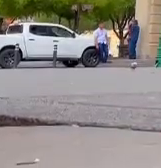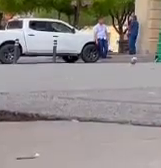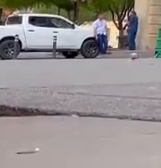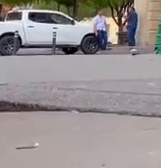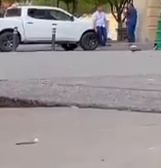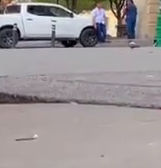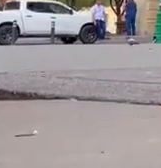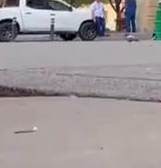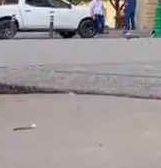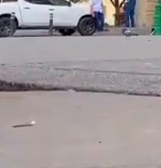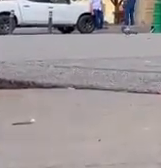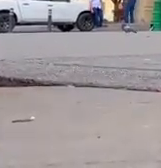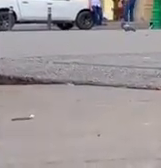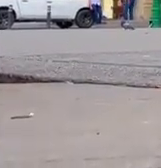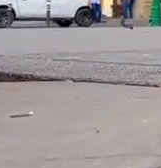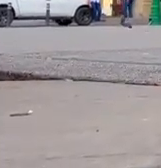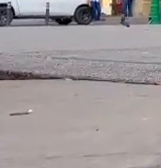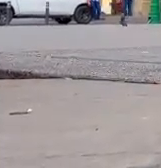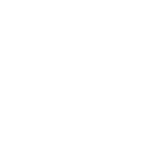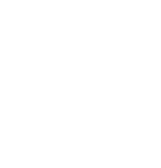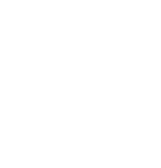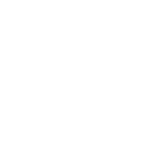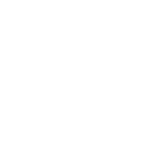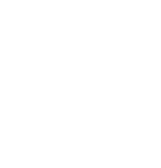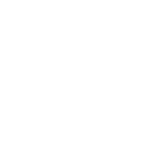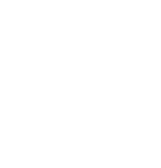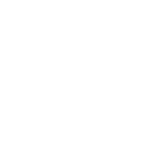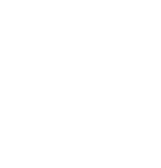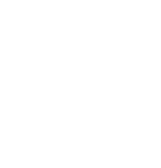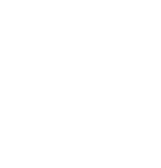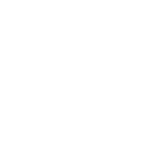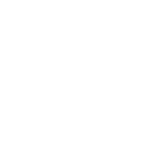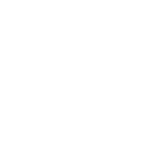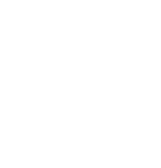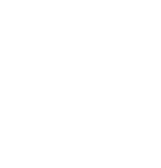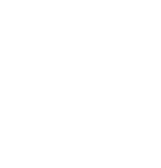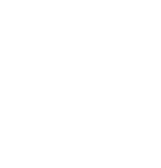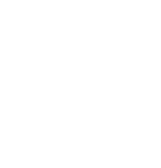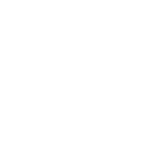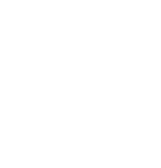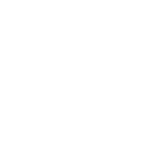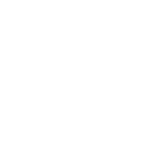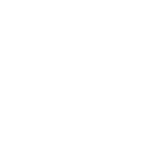Ayuntamiento de Hermosillo.